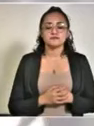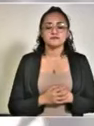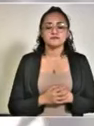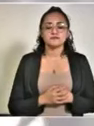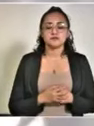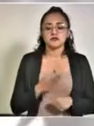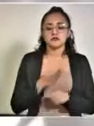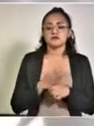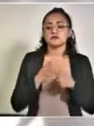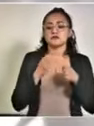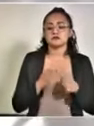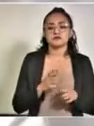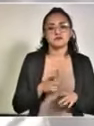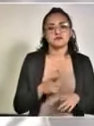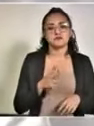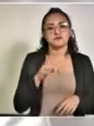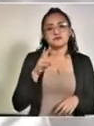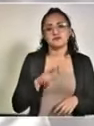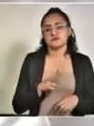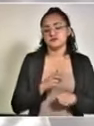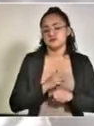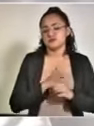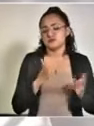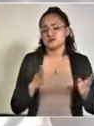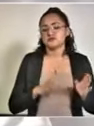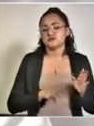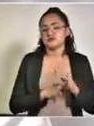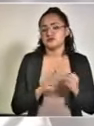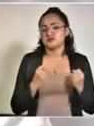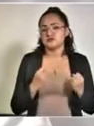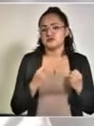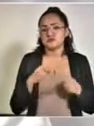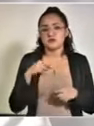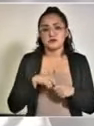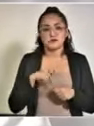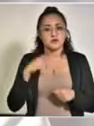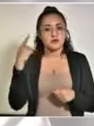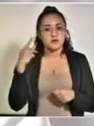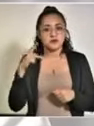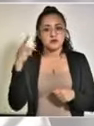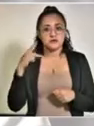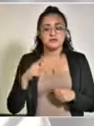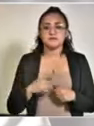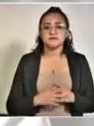Estamos en un claro repunte de la pandemia en Puebla.